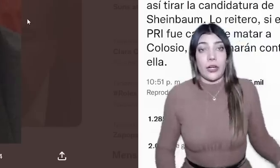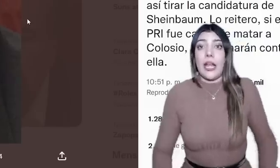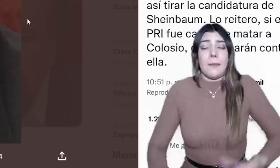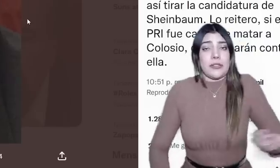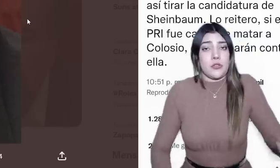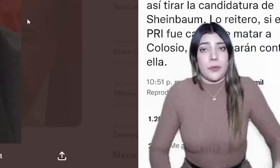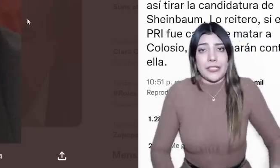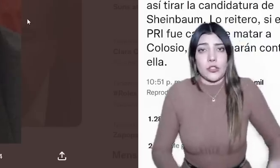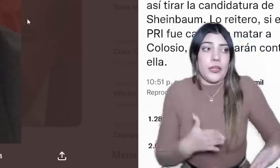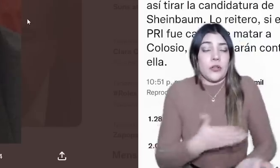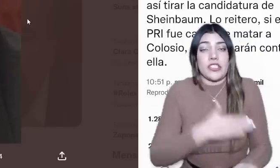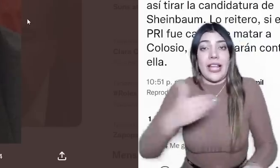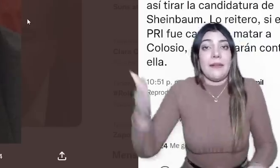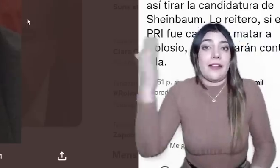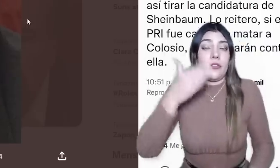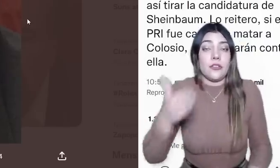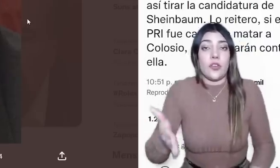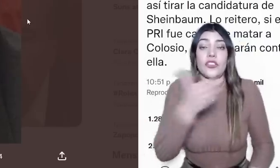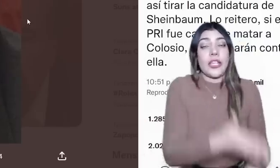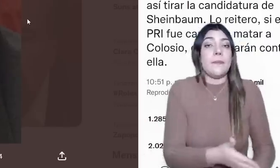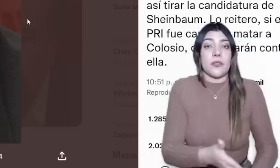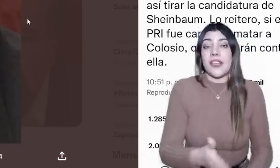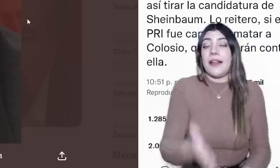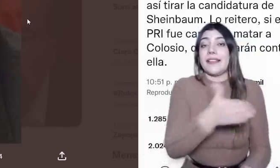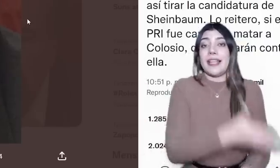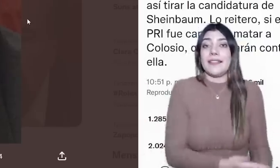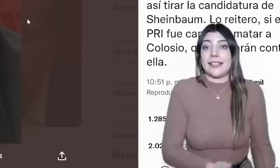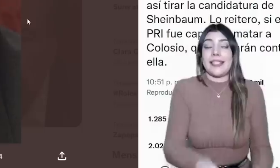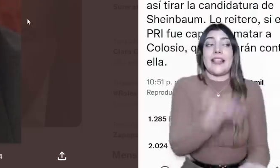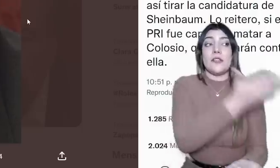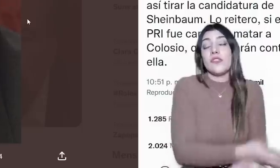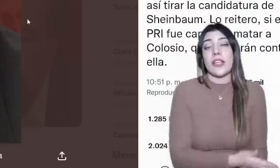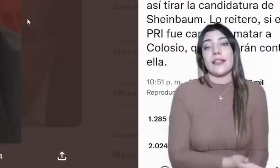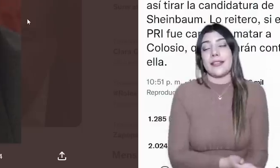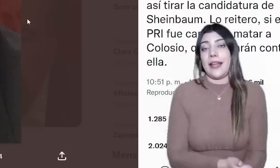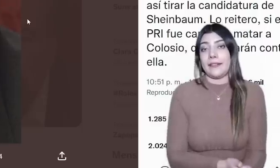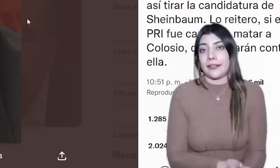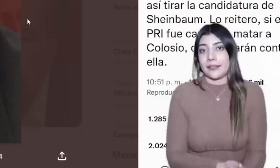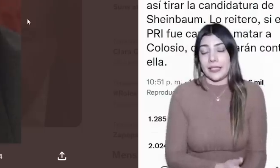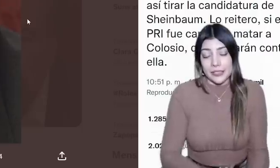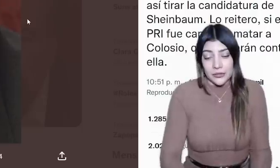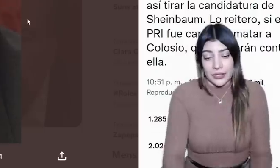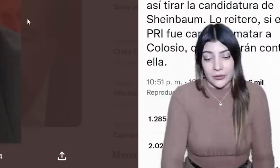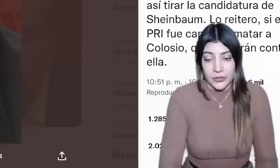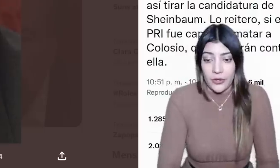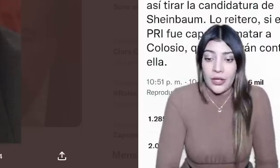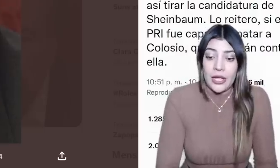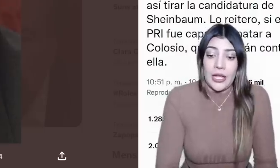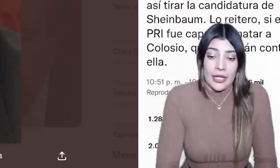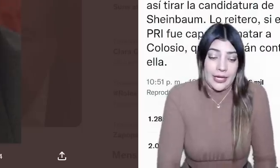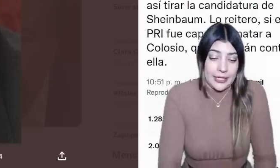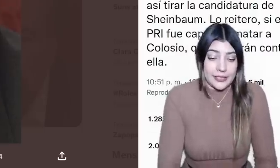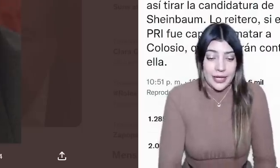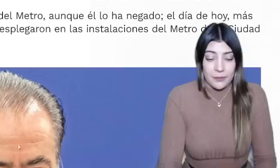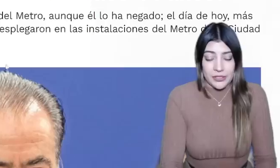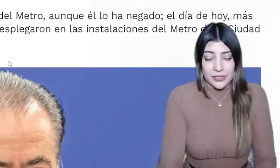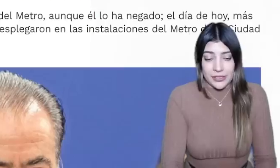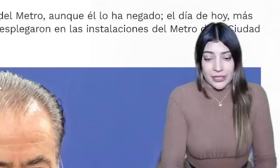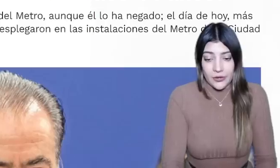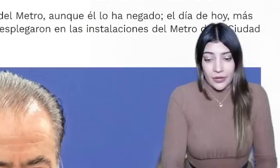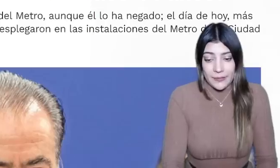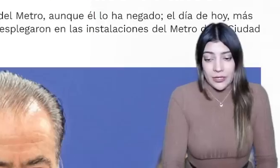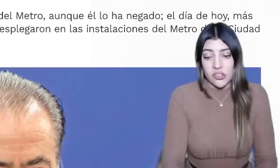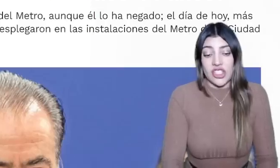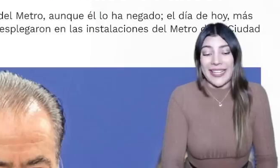lo mejor presupuesto. Bueno, se habla, ¿no? Con tiempo. Se habla desde antes. Se denuncia desde antes. Eso creo yo. Ahí está, pues,